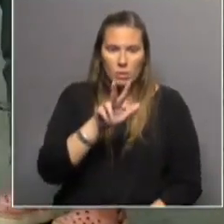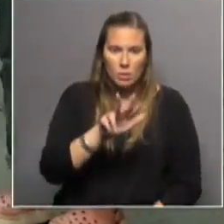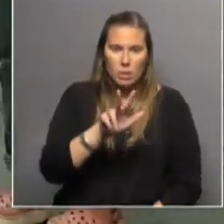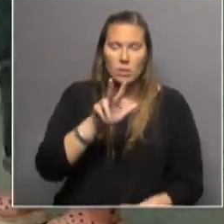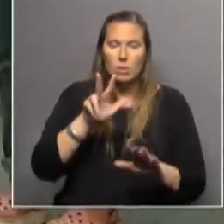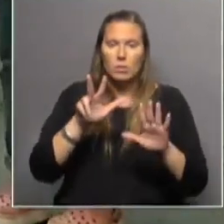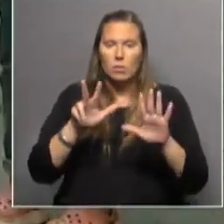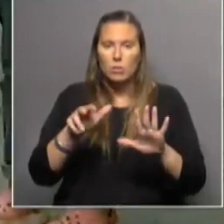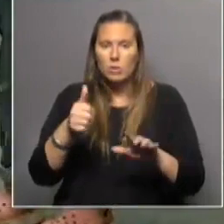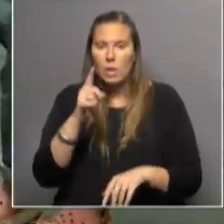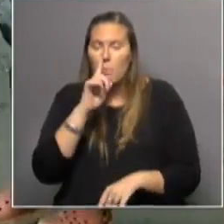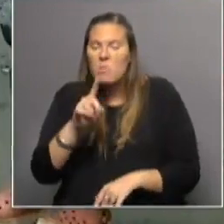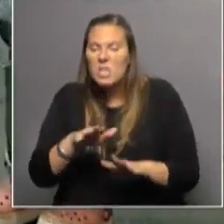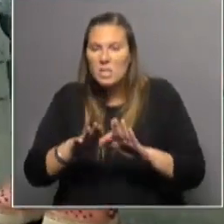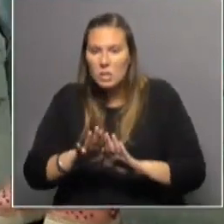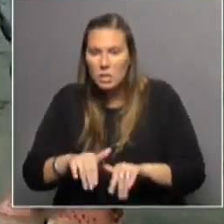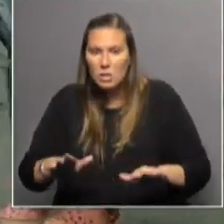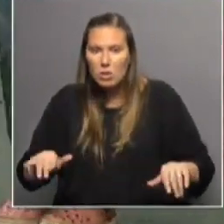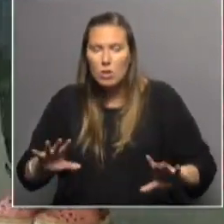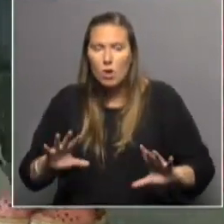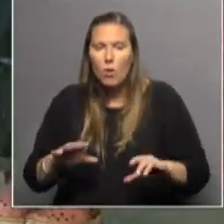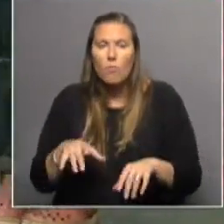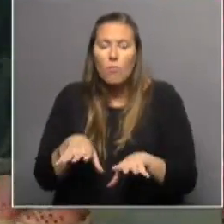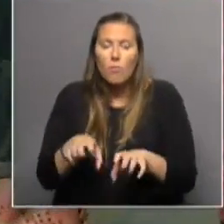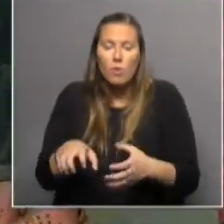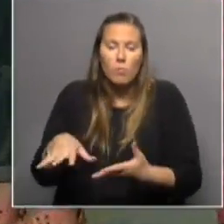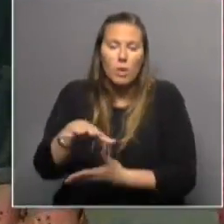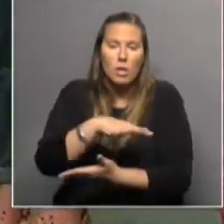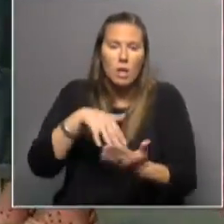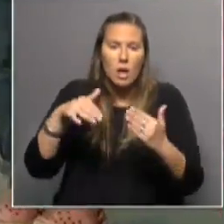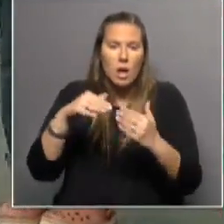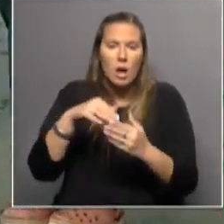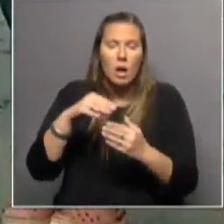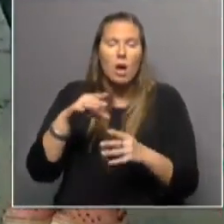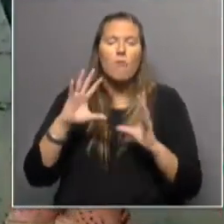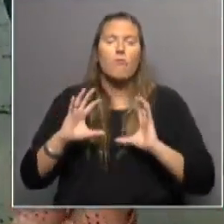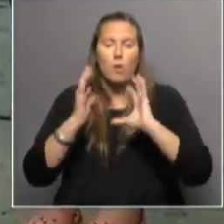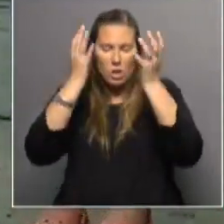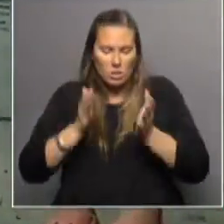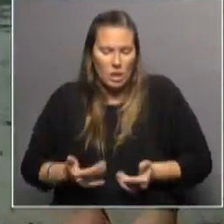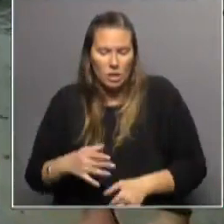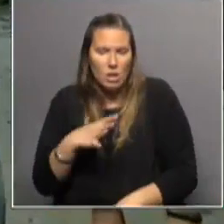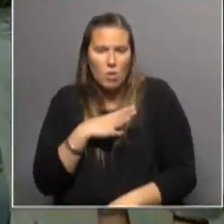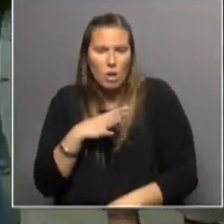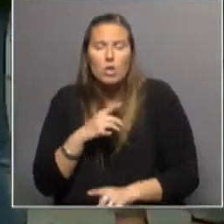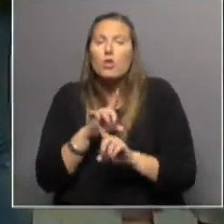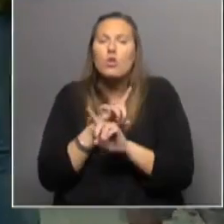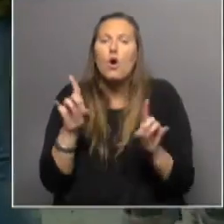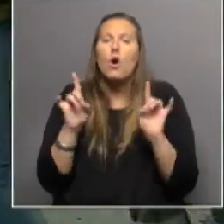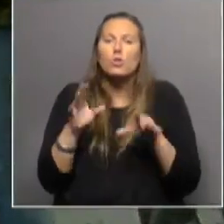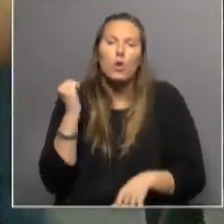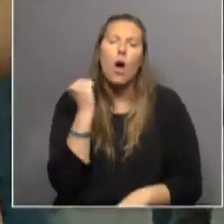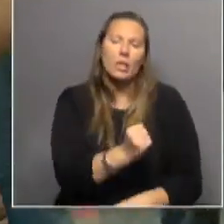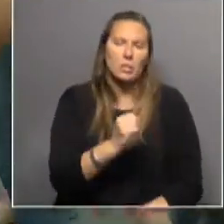386.000 niños y niñas viven en hogares donde hay violencia basada en género. Y no se trata solo de los